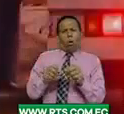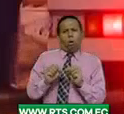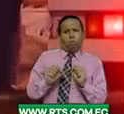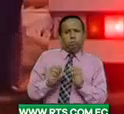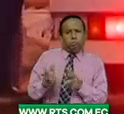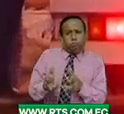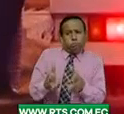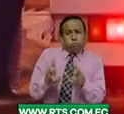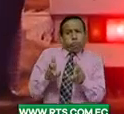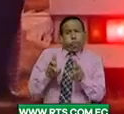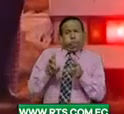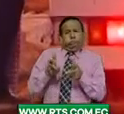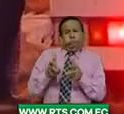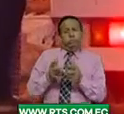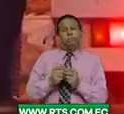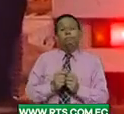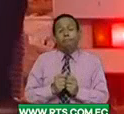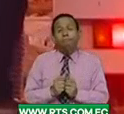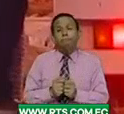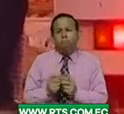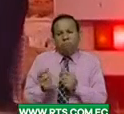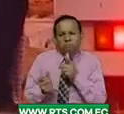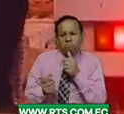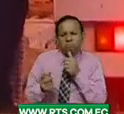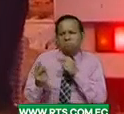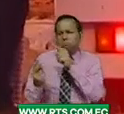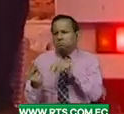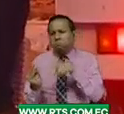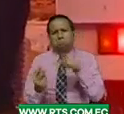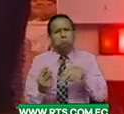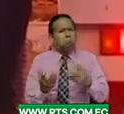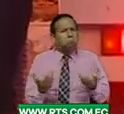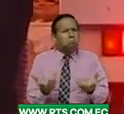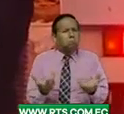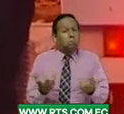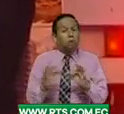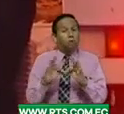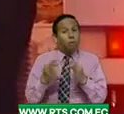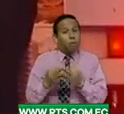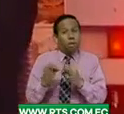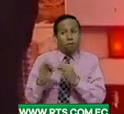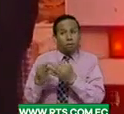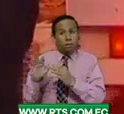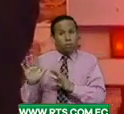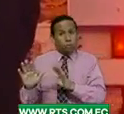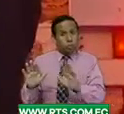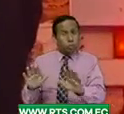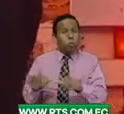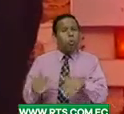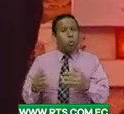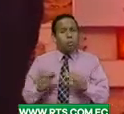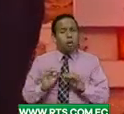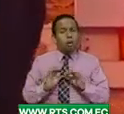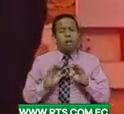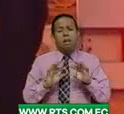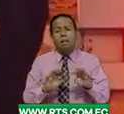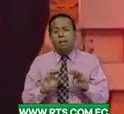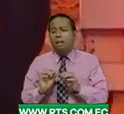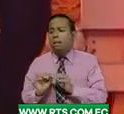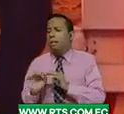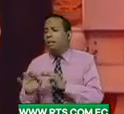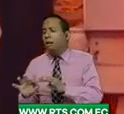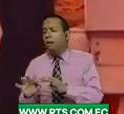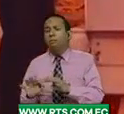corrieron a ver lo que había sucedido. No eran personas conocidas, pero hasta aquí llegaron también familiares de las víctimas. De lo que